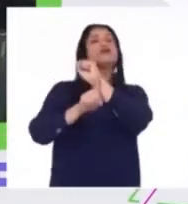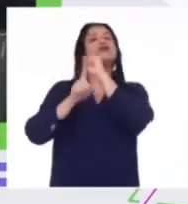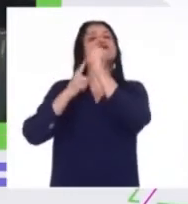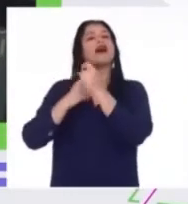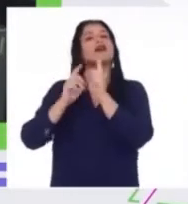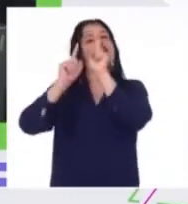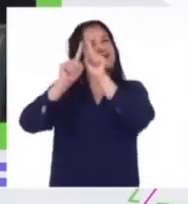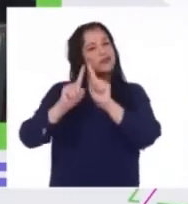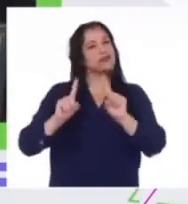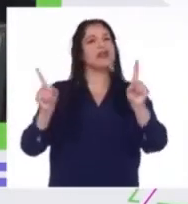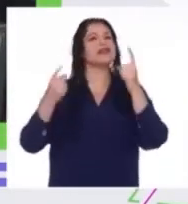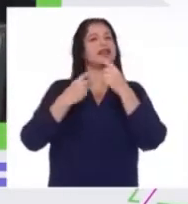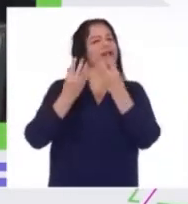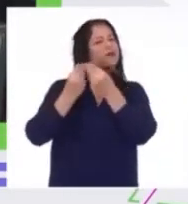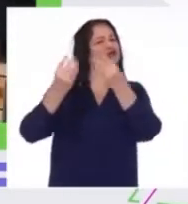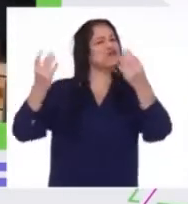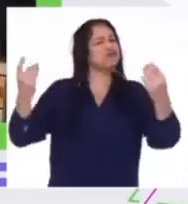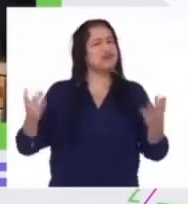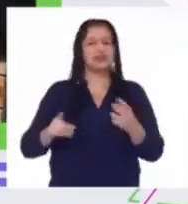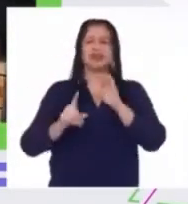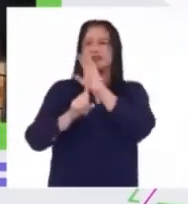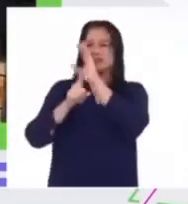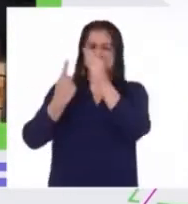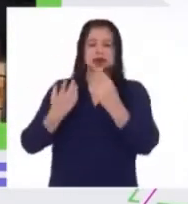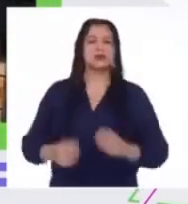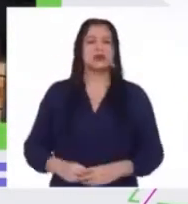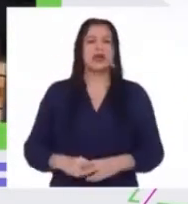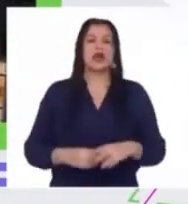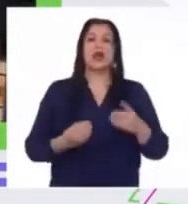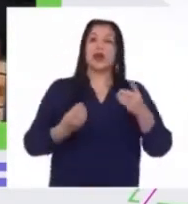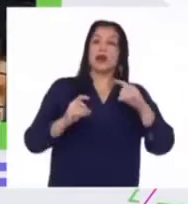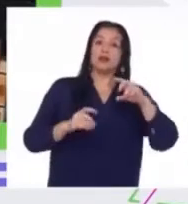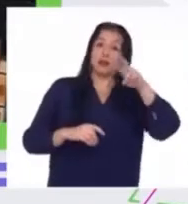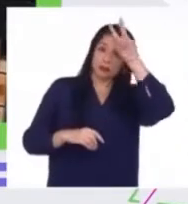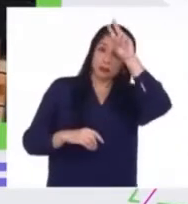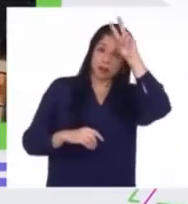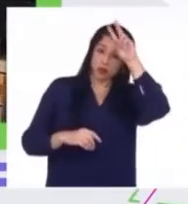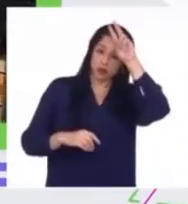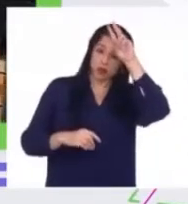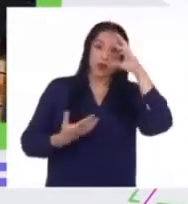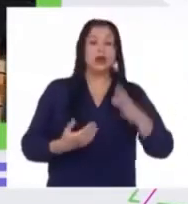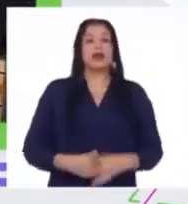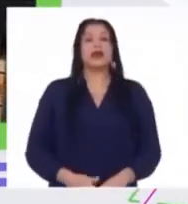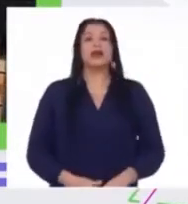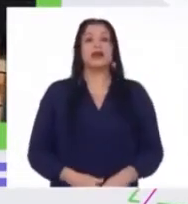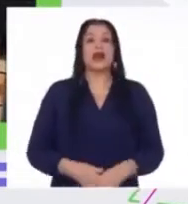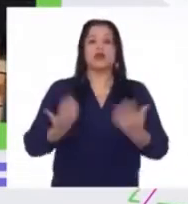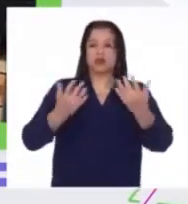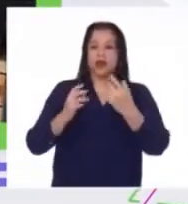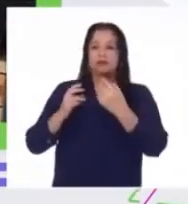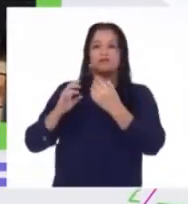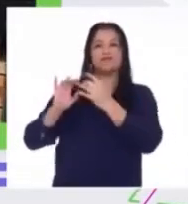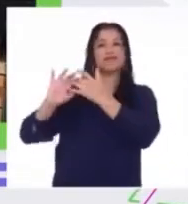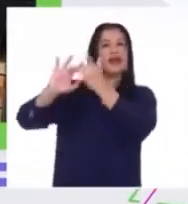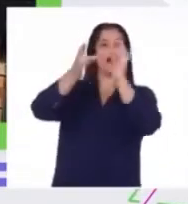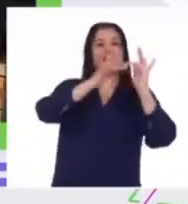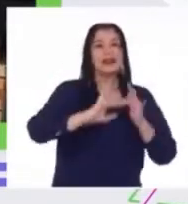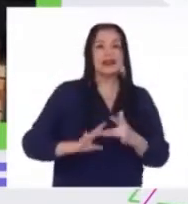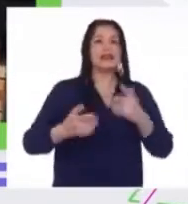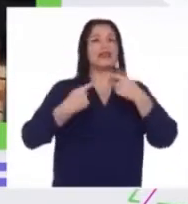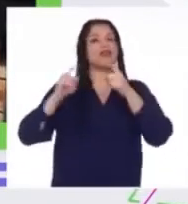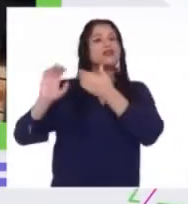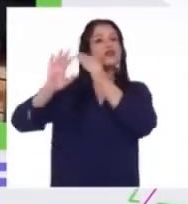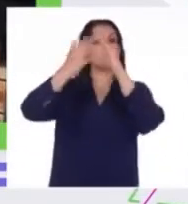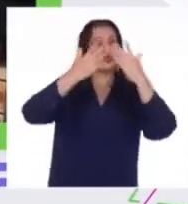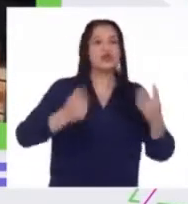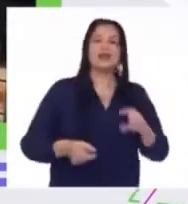plural y una sociedad diversa. Cuando el Perú inscribe ciudades dentro de la red creativa de